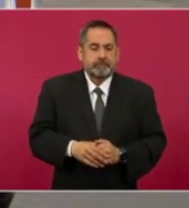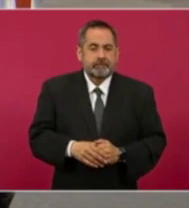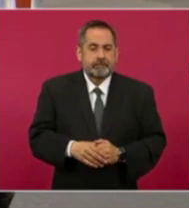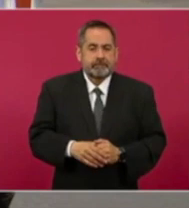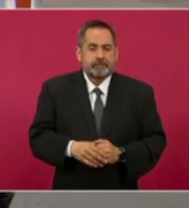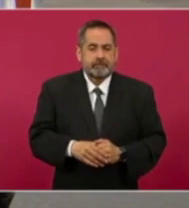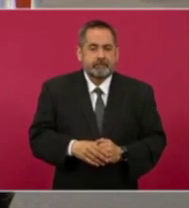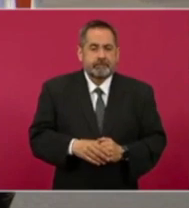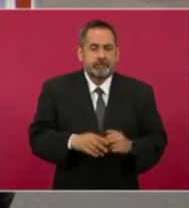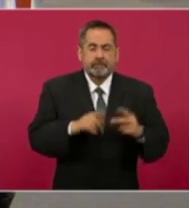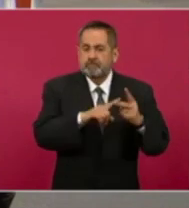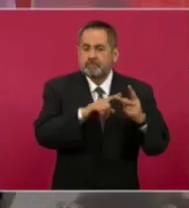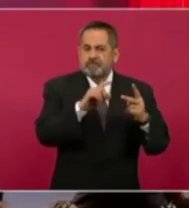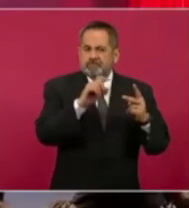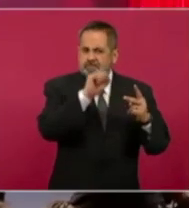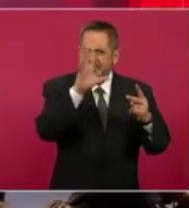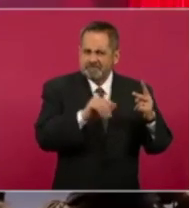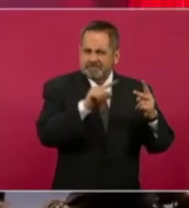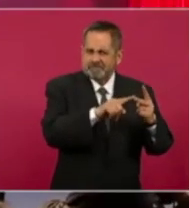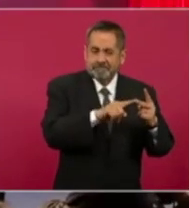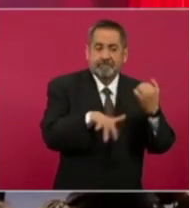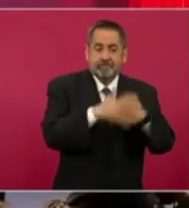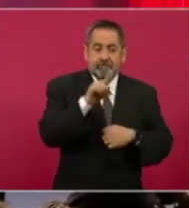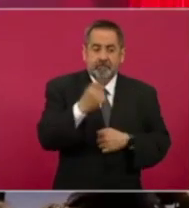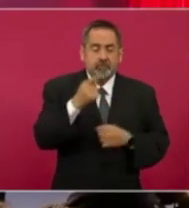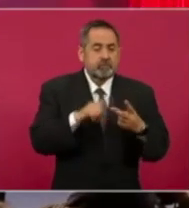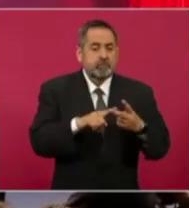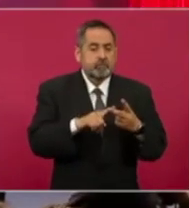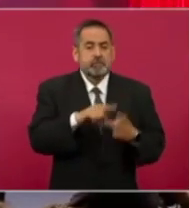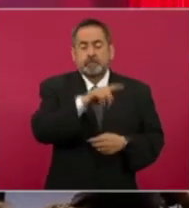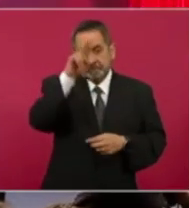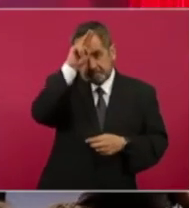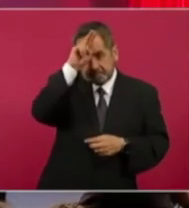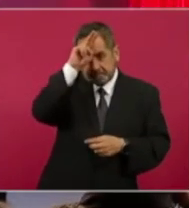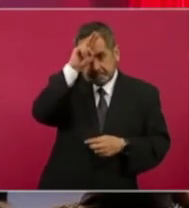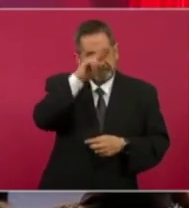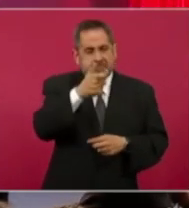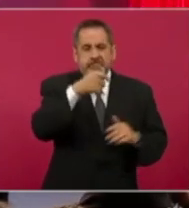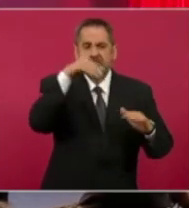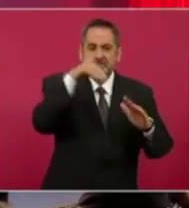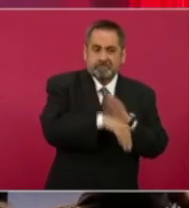rand sudafricano 14.9, el sol peruano